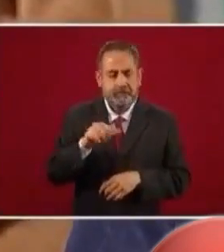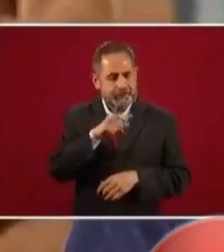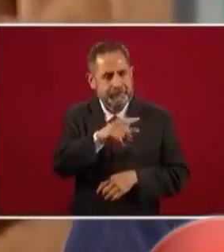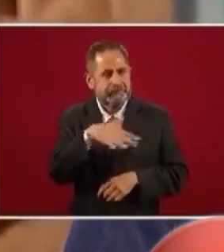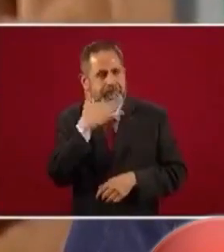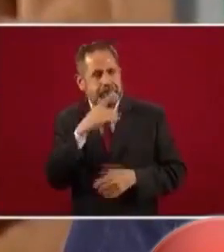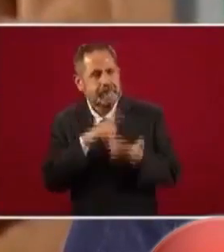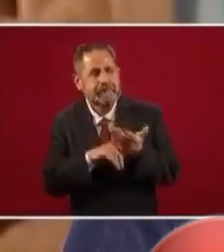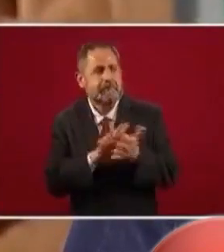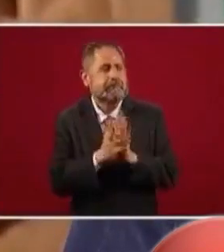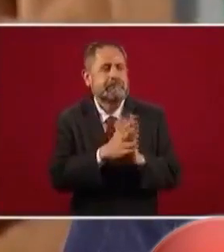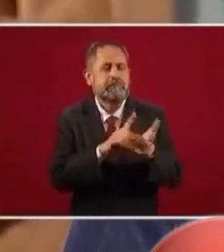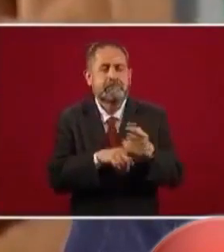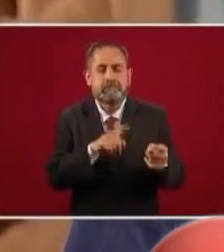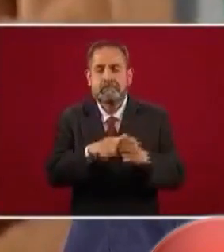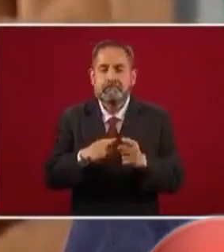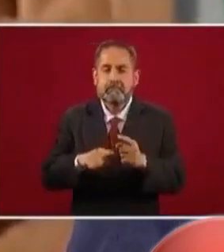una